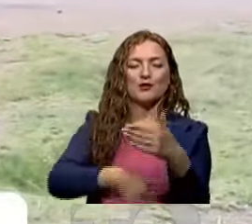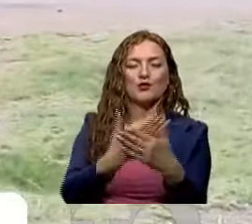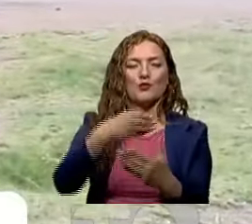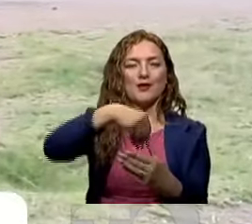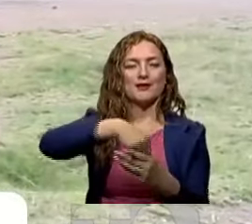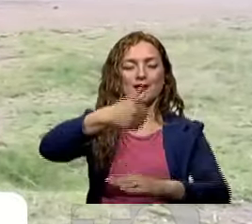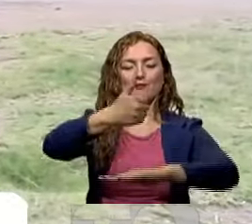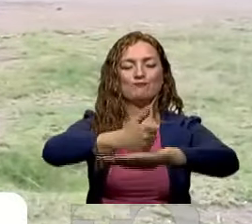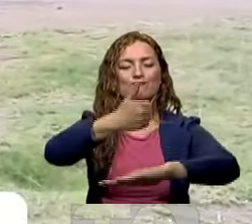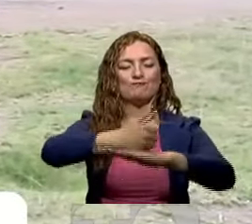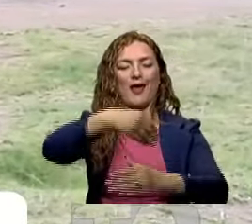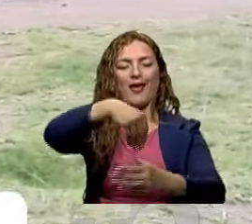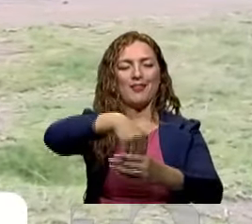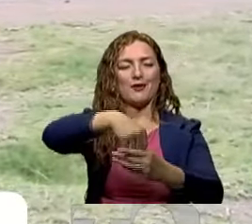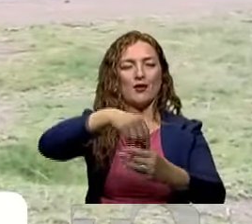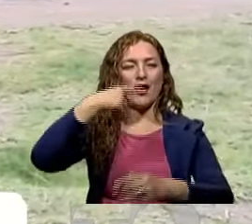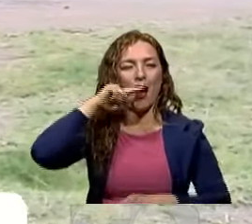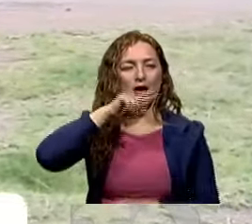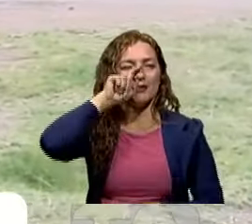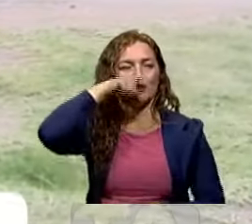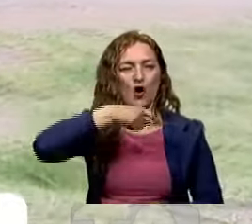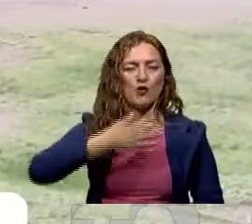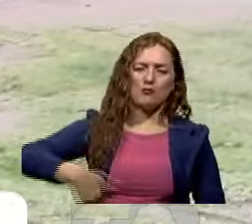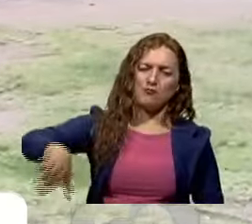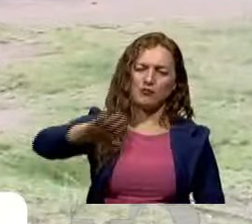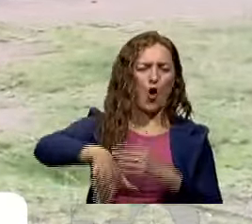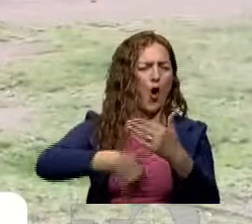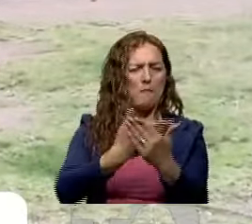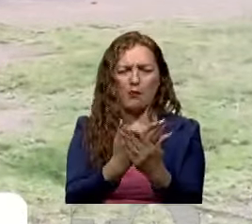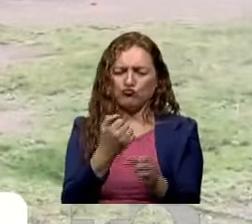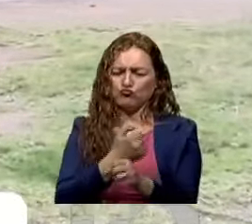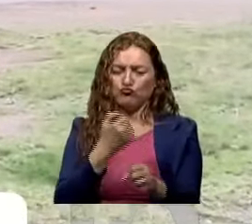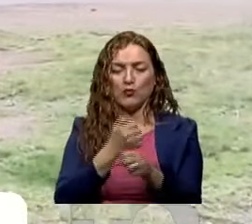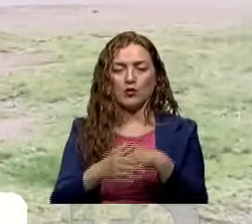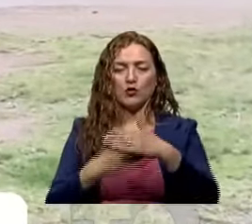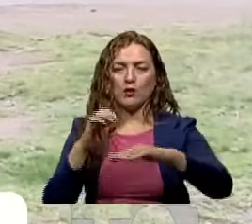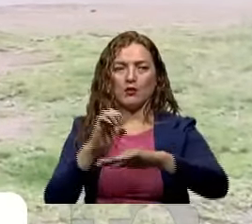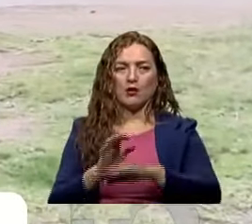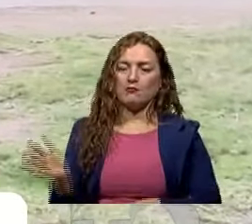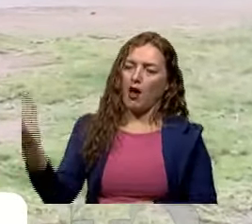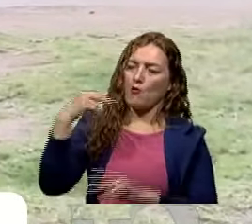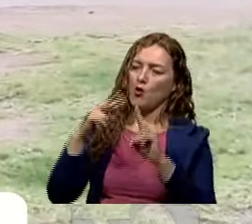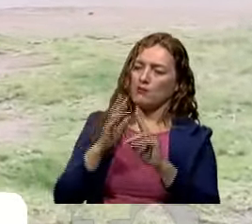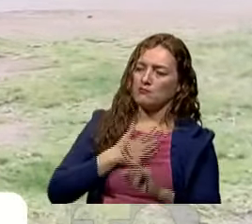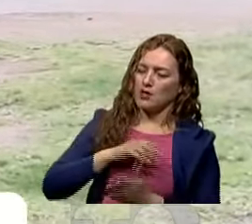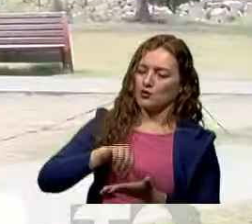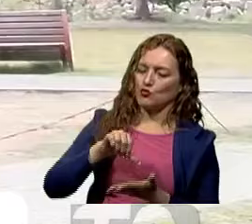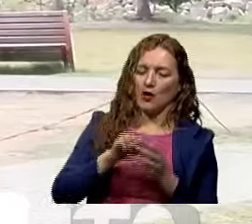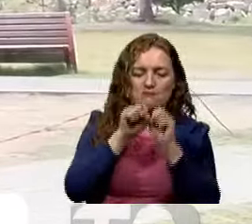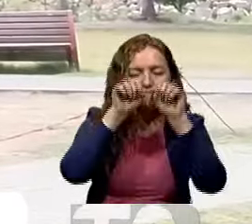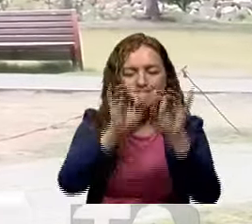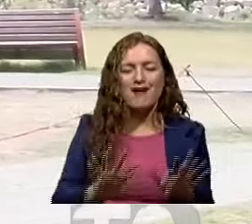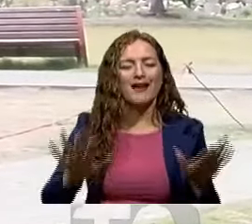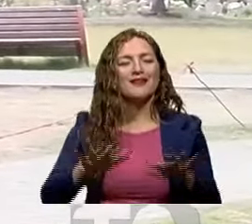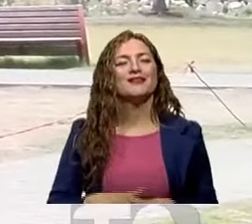las autoridades, a trabajar conjuntamente y a todo el país a conocer mi ciudad mágica.